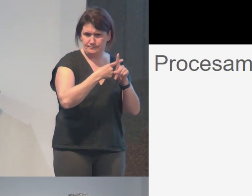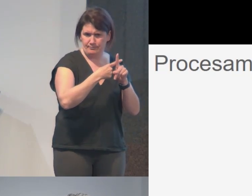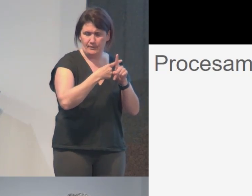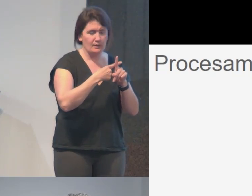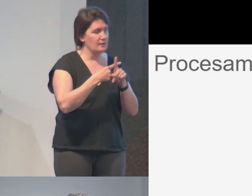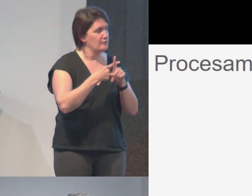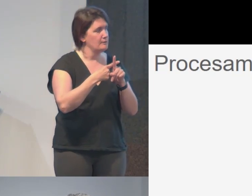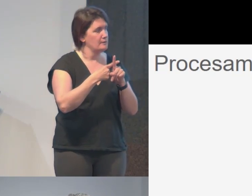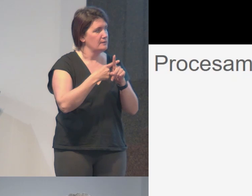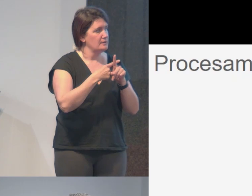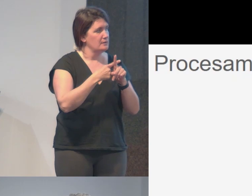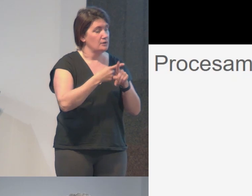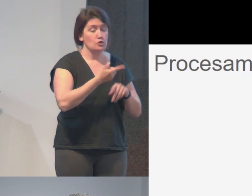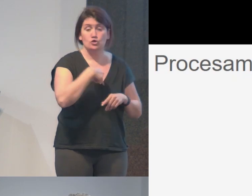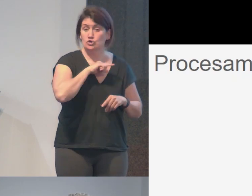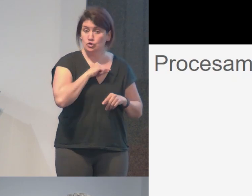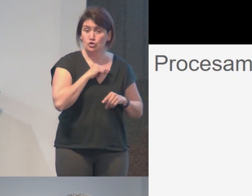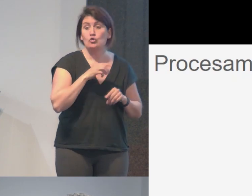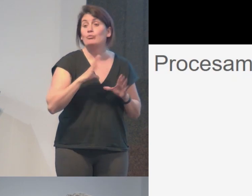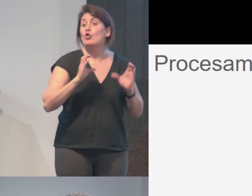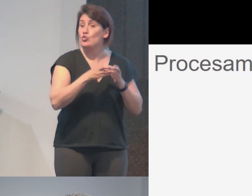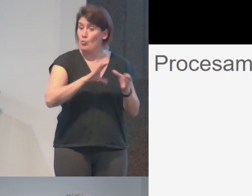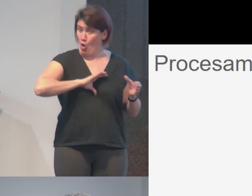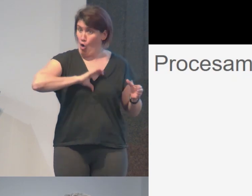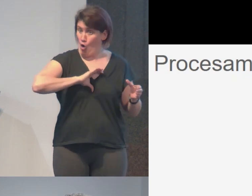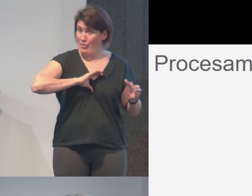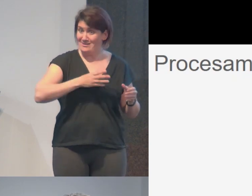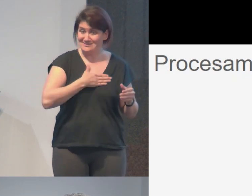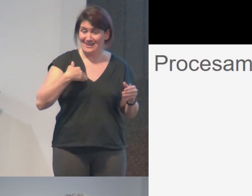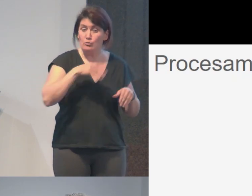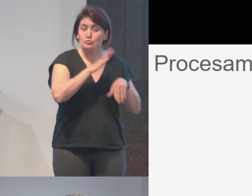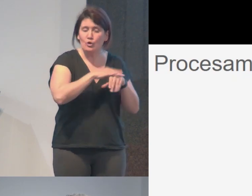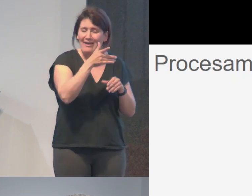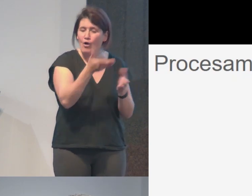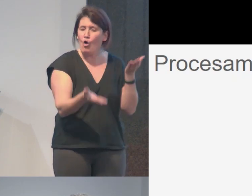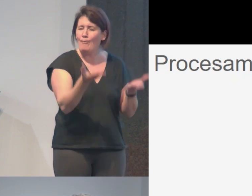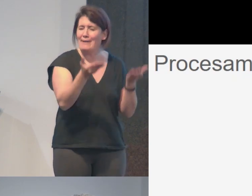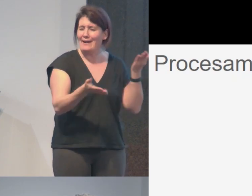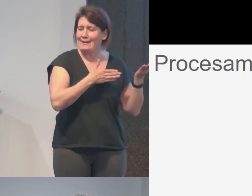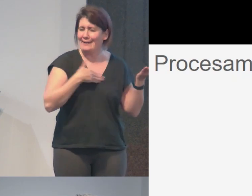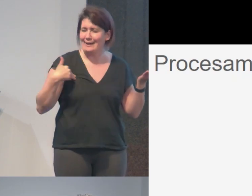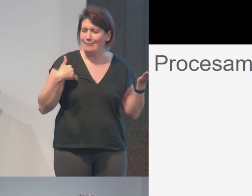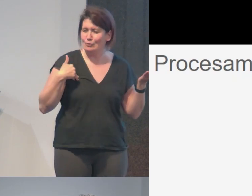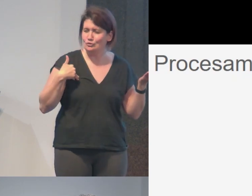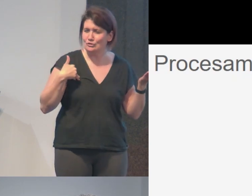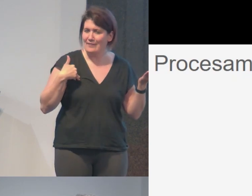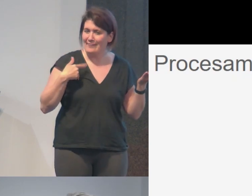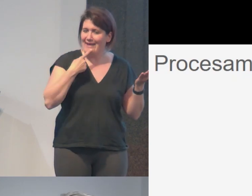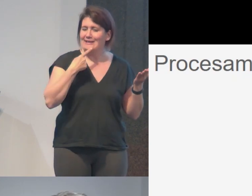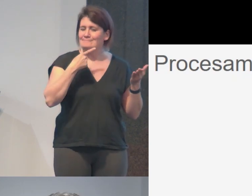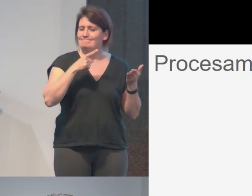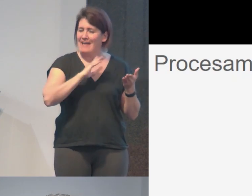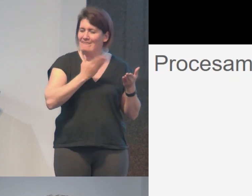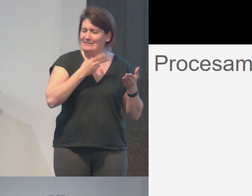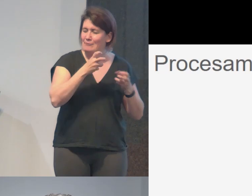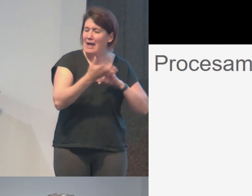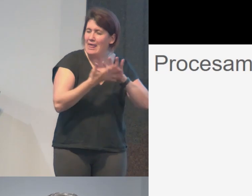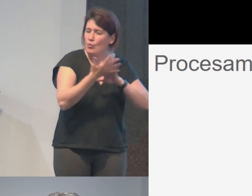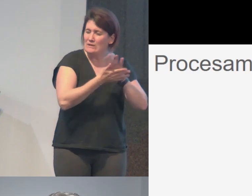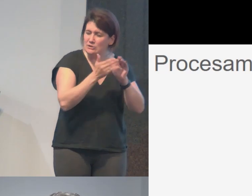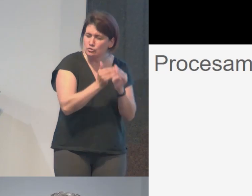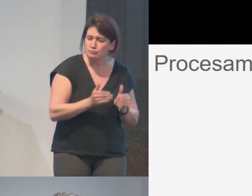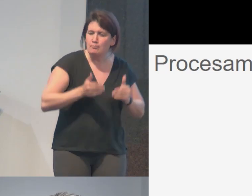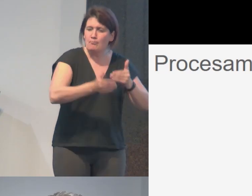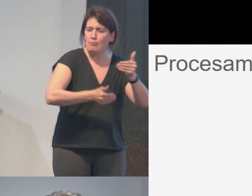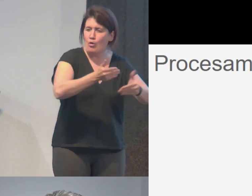Decidimos utilizar un grupo de codas porque también queríamos comparar directamente el procesamiento de la lengua de signos con el procesamiento de